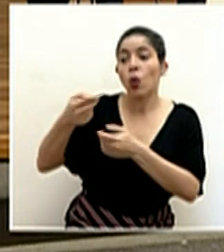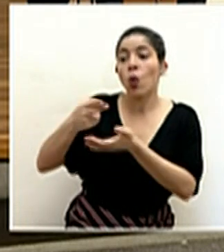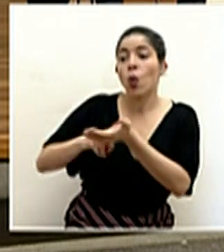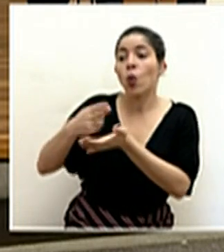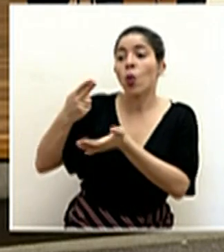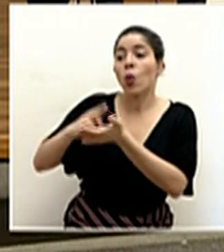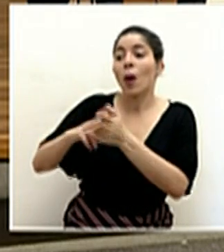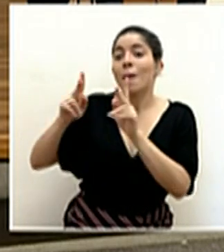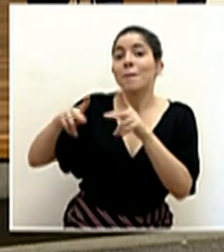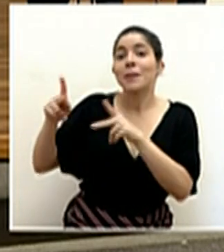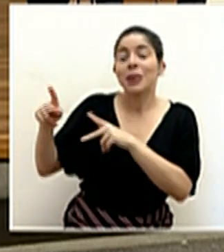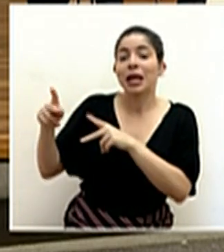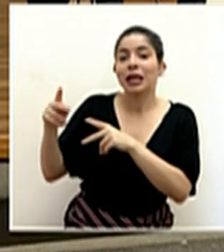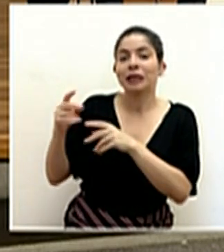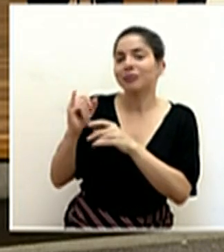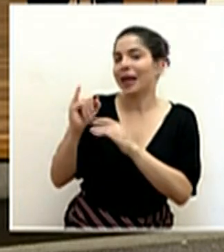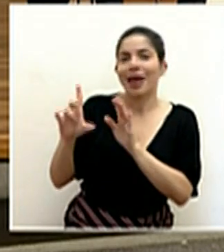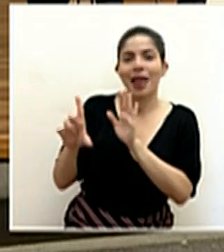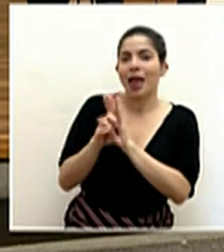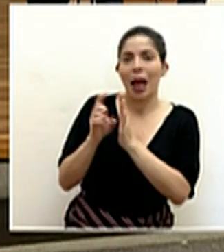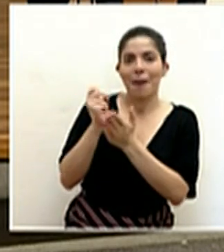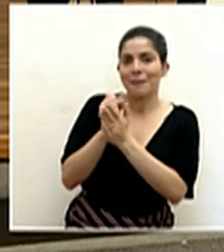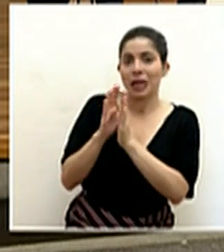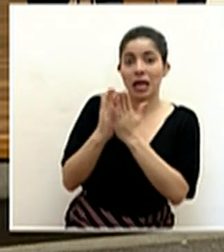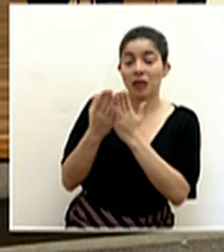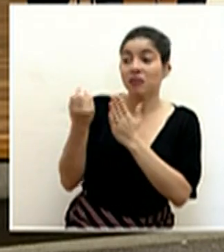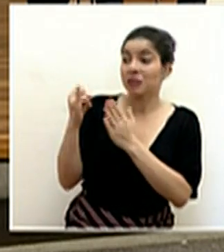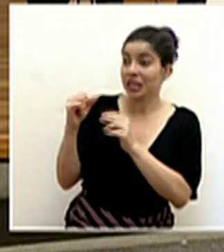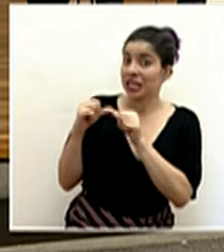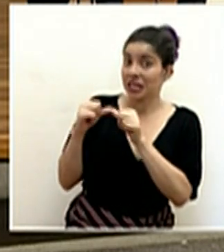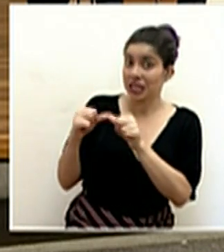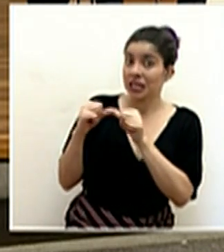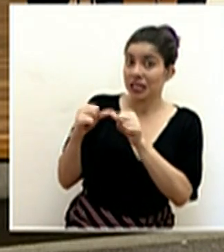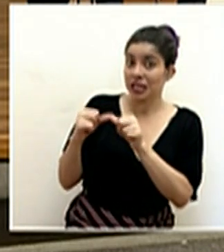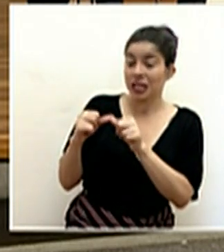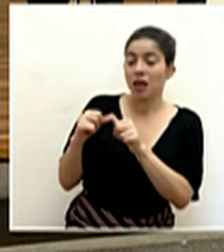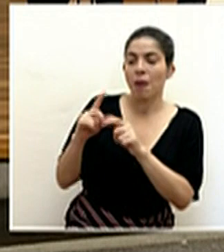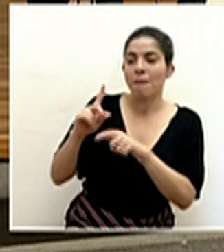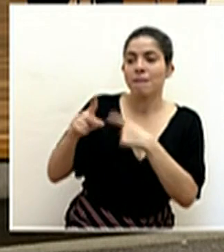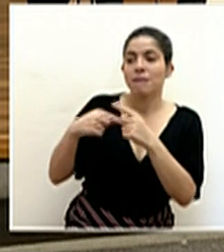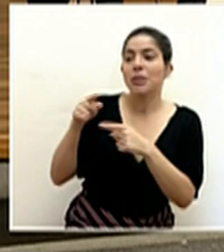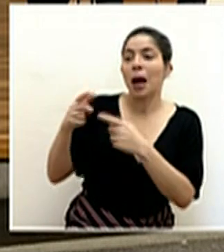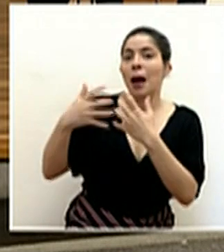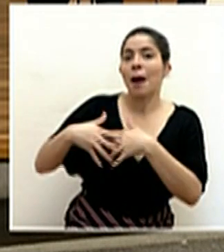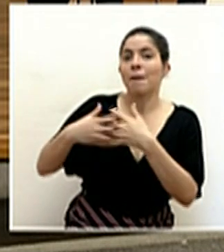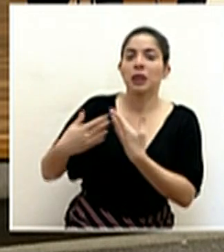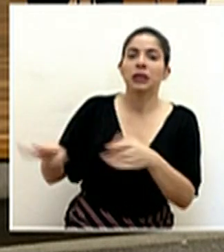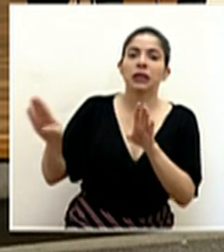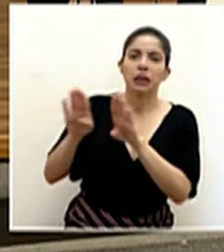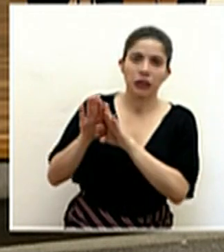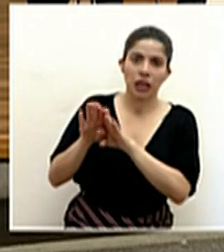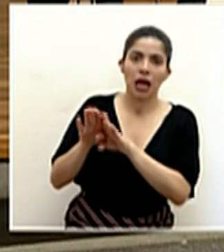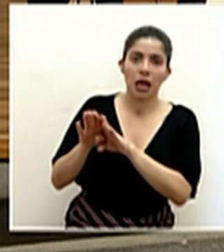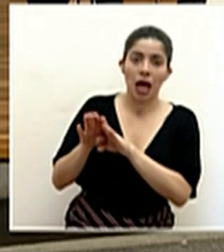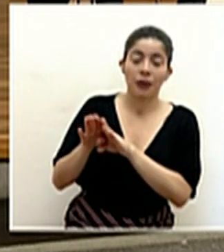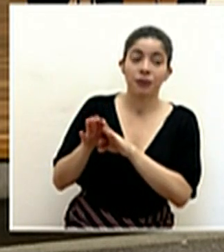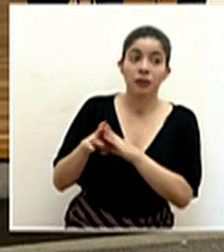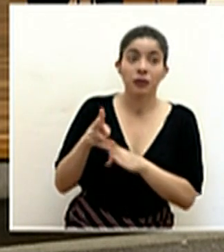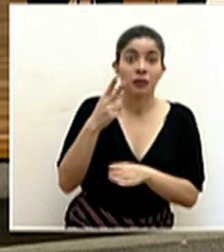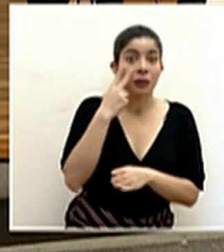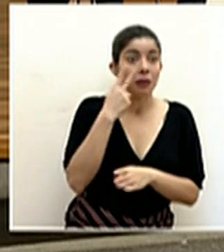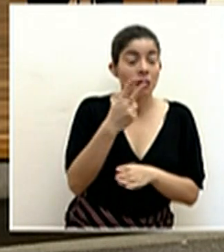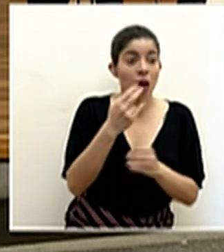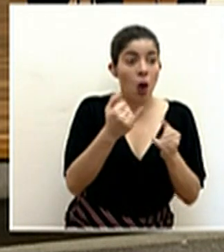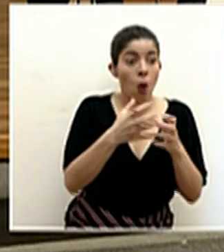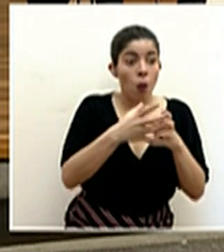personas en situación migratoria irregular, que de seguir con esta práctica se cerrarían sus empresas. Al ver el aumento